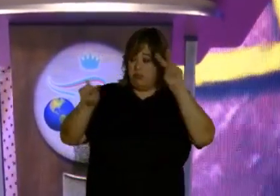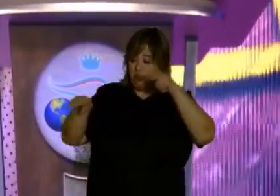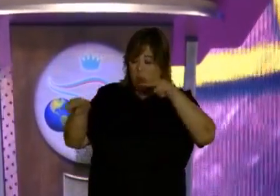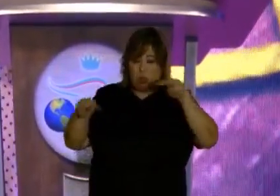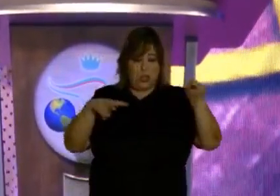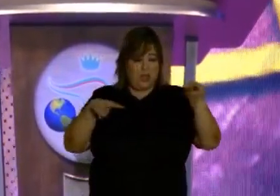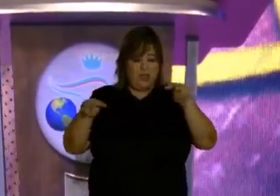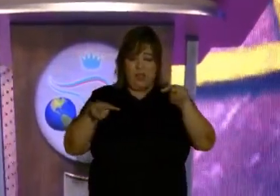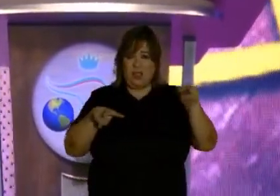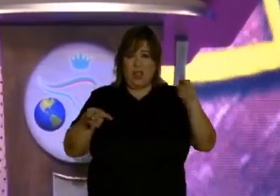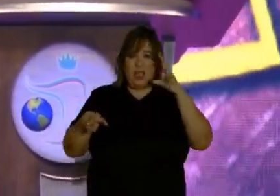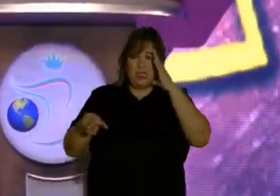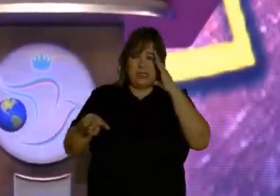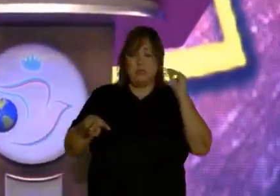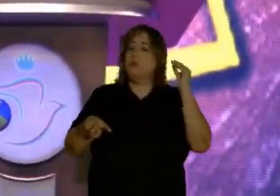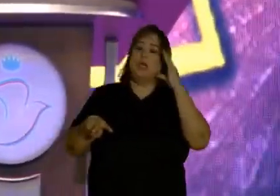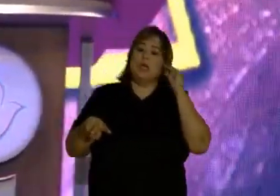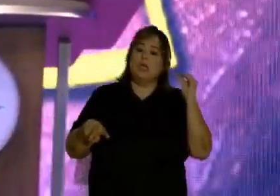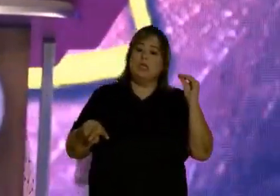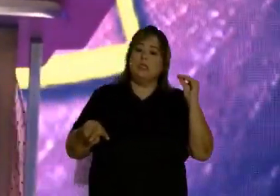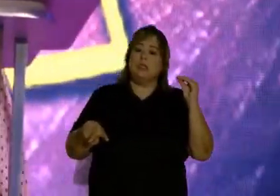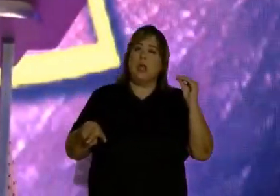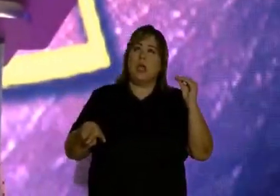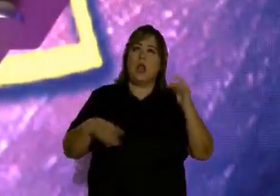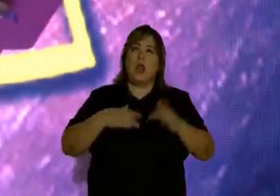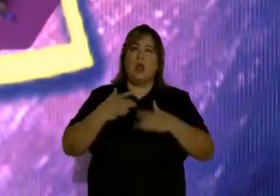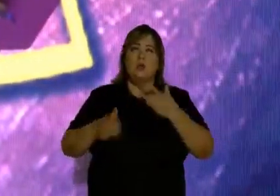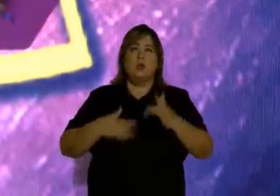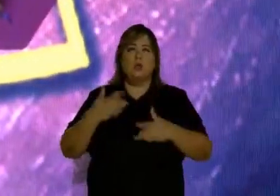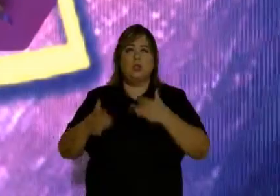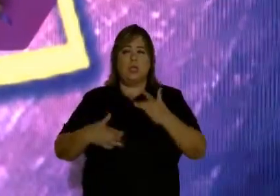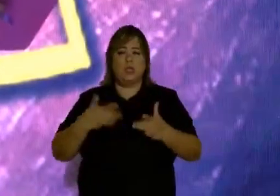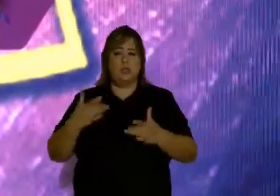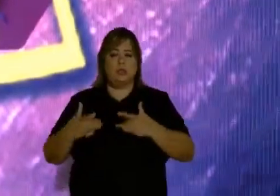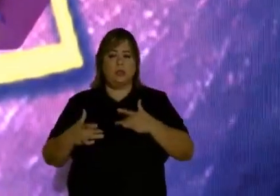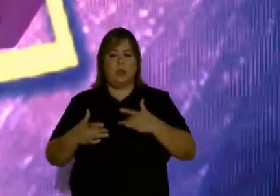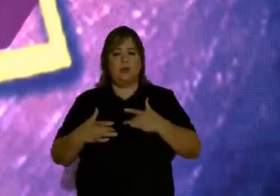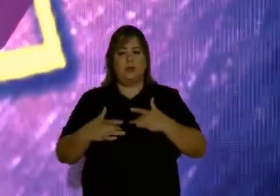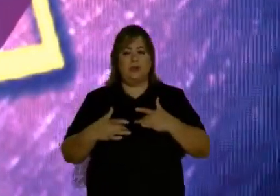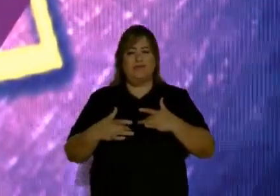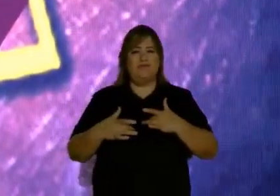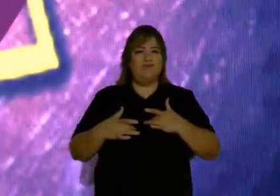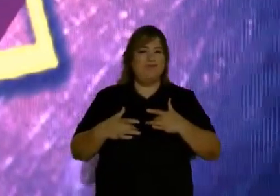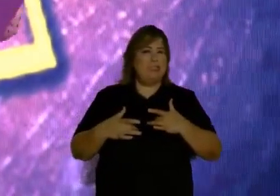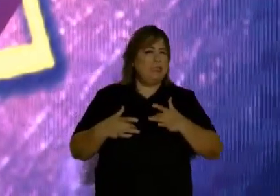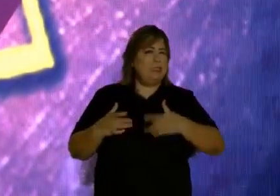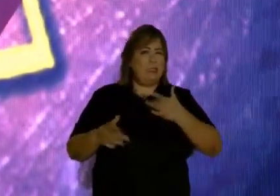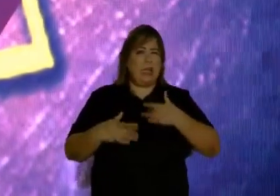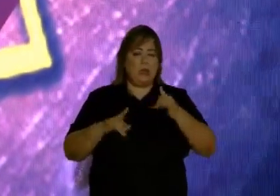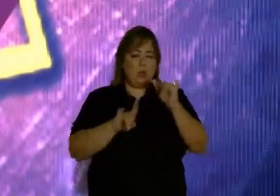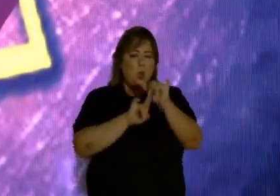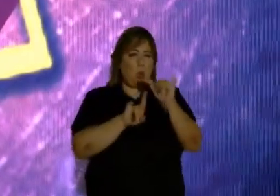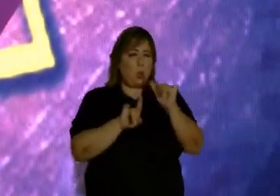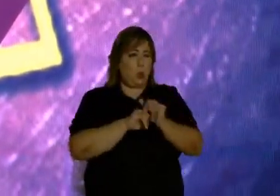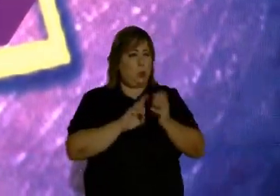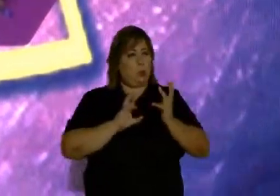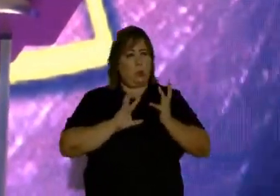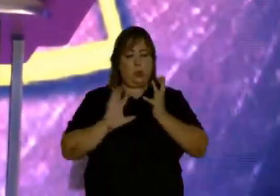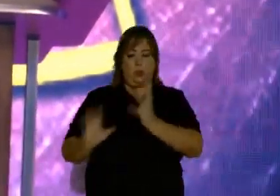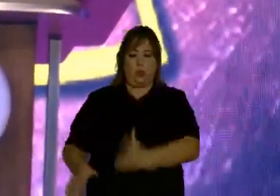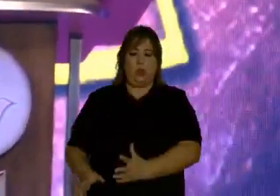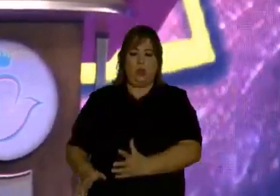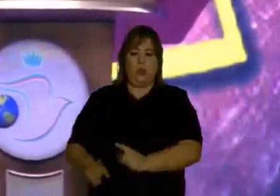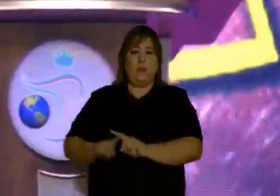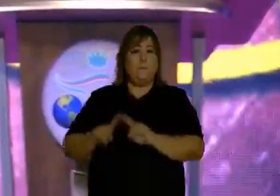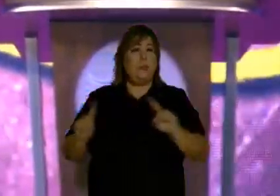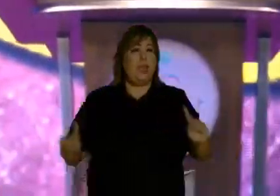estamos mirando, de que por encima de lo que sintamos, hay veces que nos sentimos traicionados, abandonados, solos, pero nunca